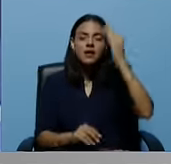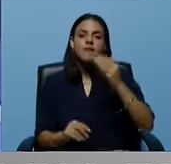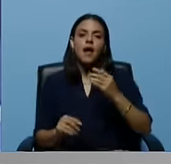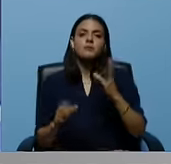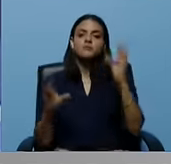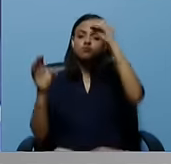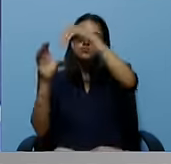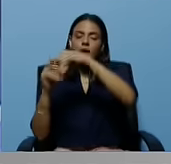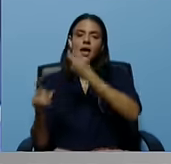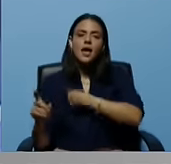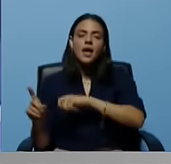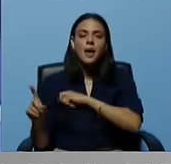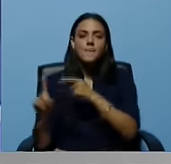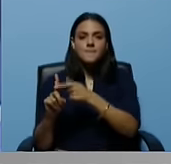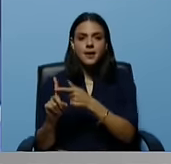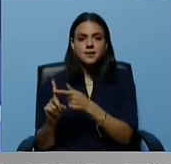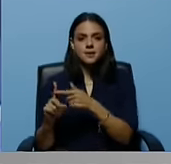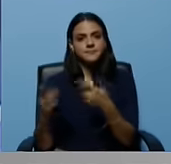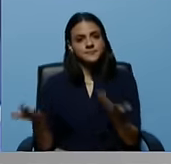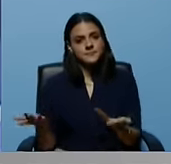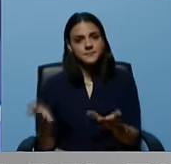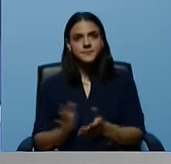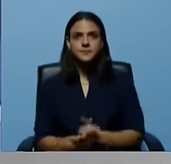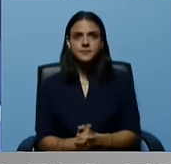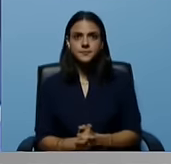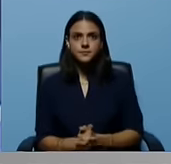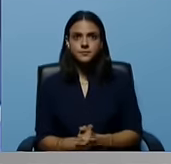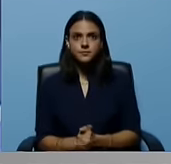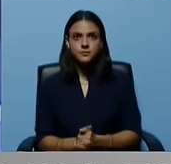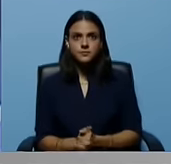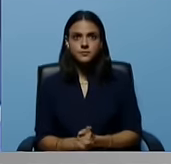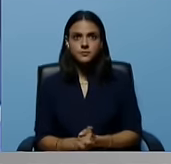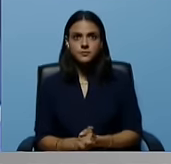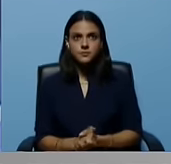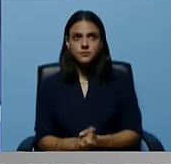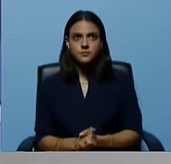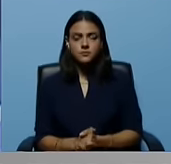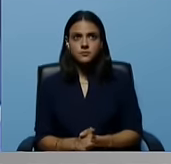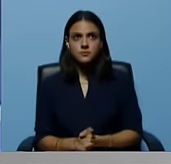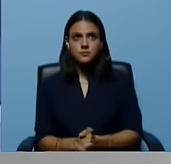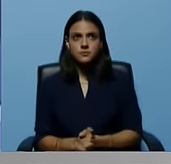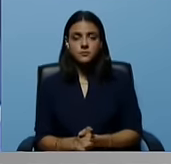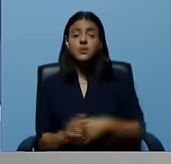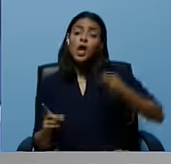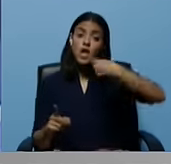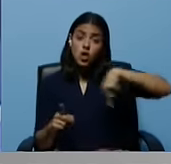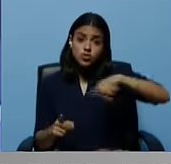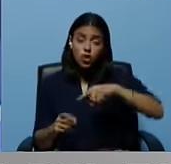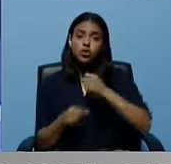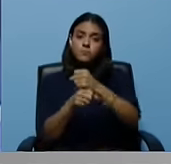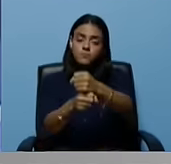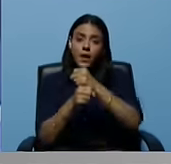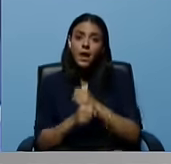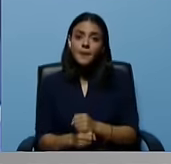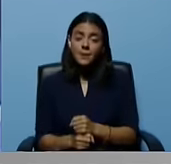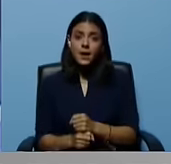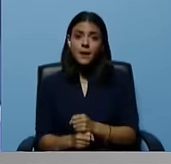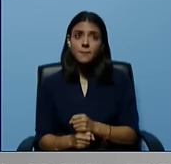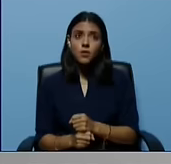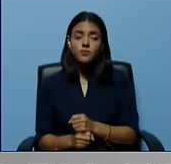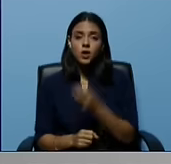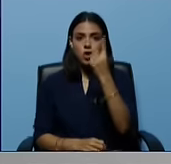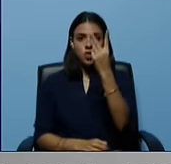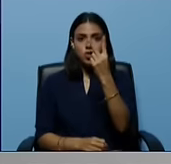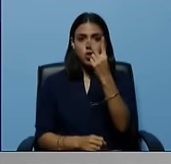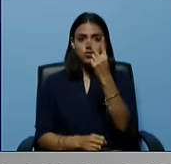país por el señor Edmundo González Urrutia. Nosotros esperamos dos